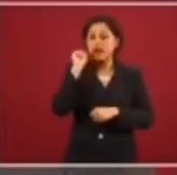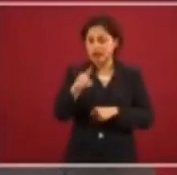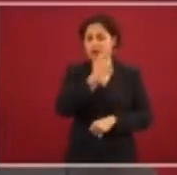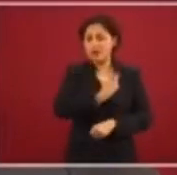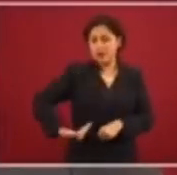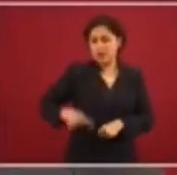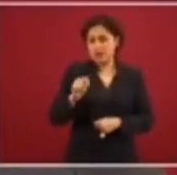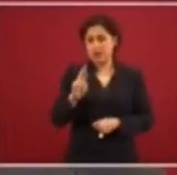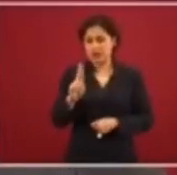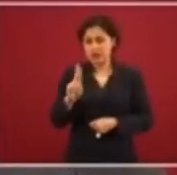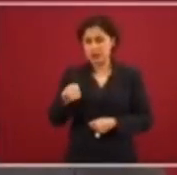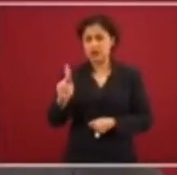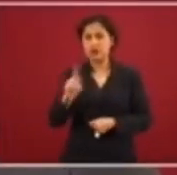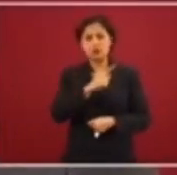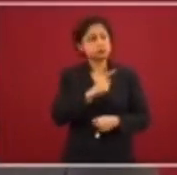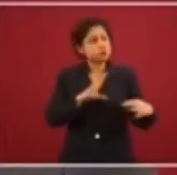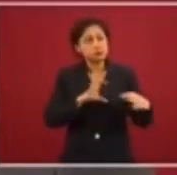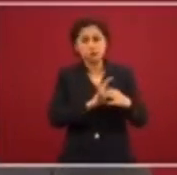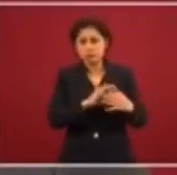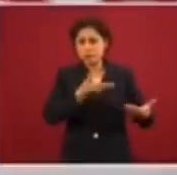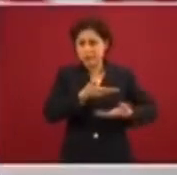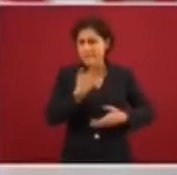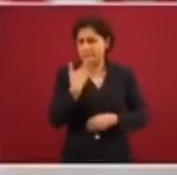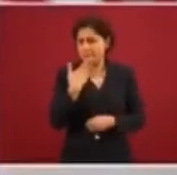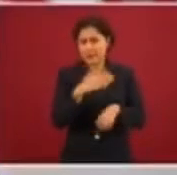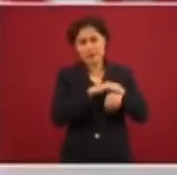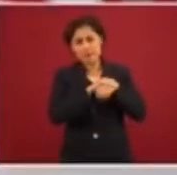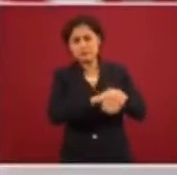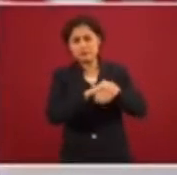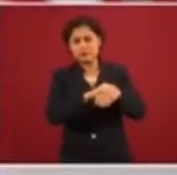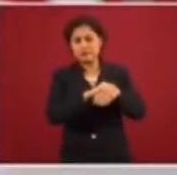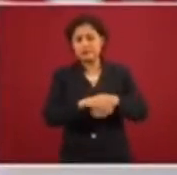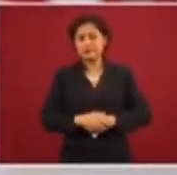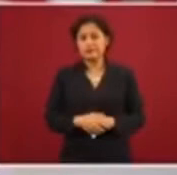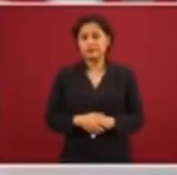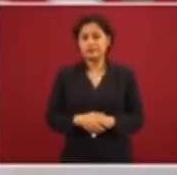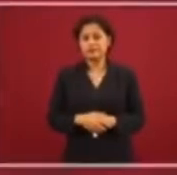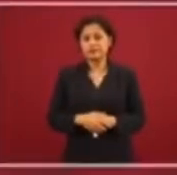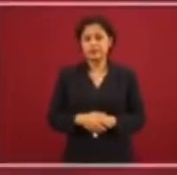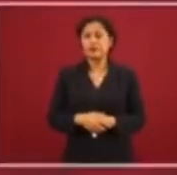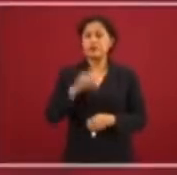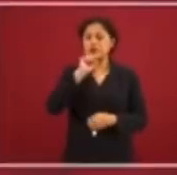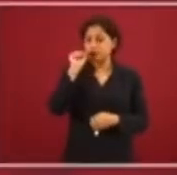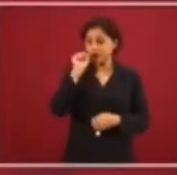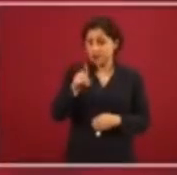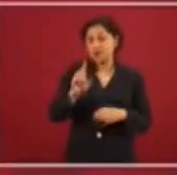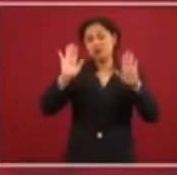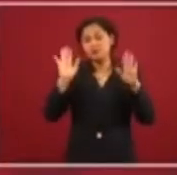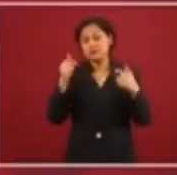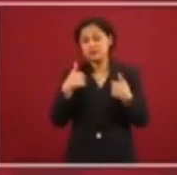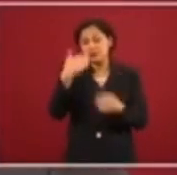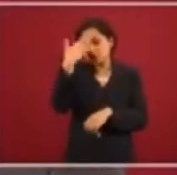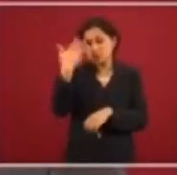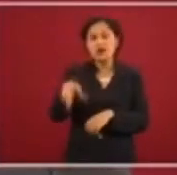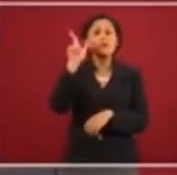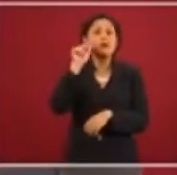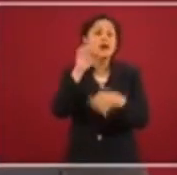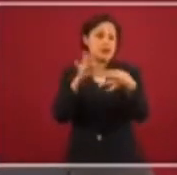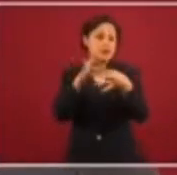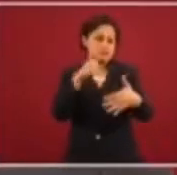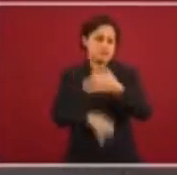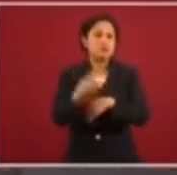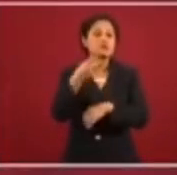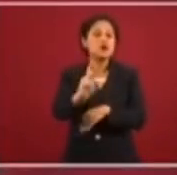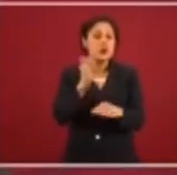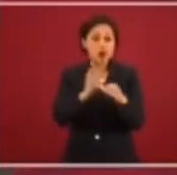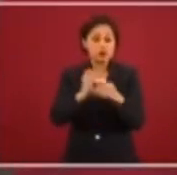Trump es una relación buena, es una relación de amistad. También aprovecho, aunque mañana se va a explicar, que